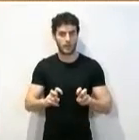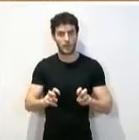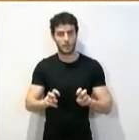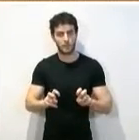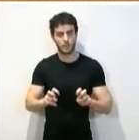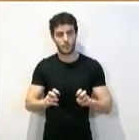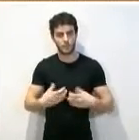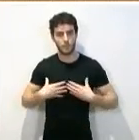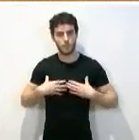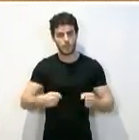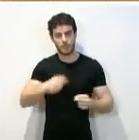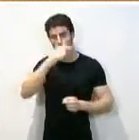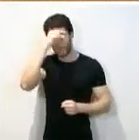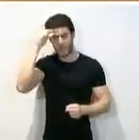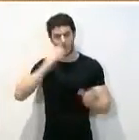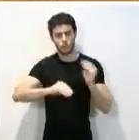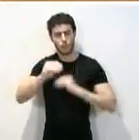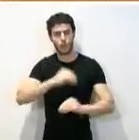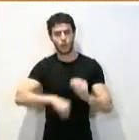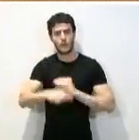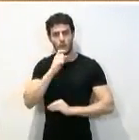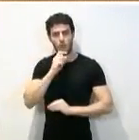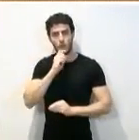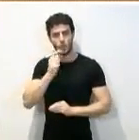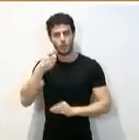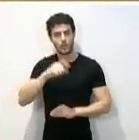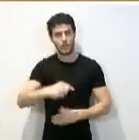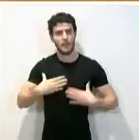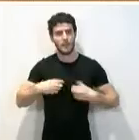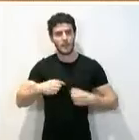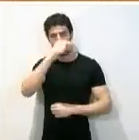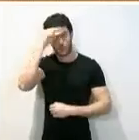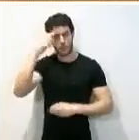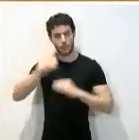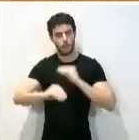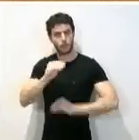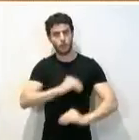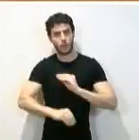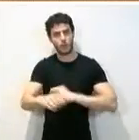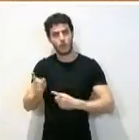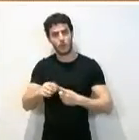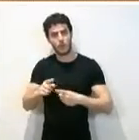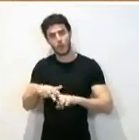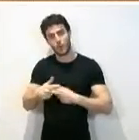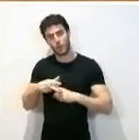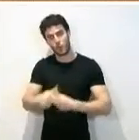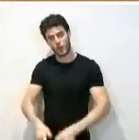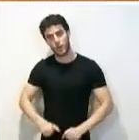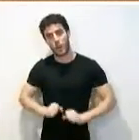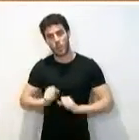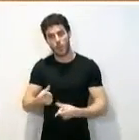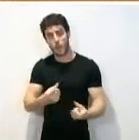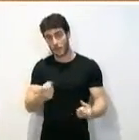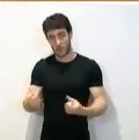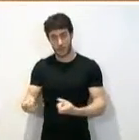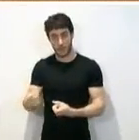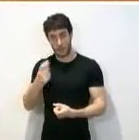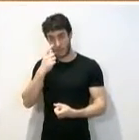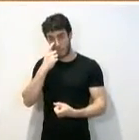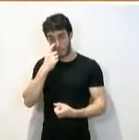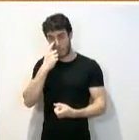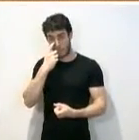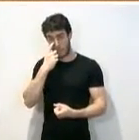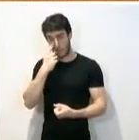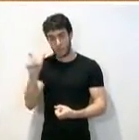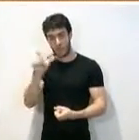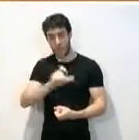la salud mental. Y se aborda la salud mental, por un lado, dotando de los instrumentos necesarios a las personas